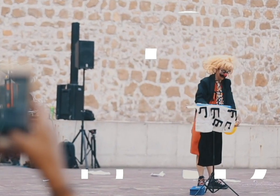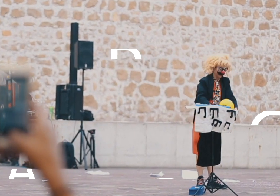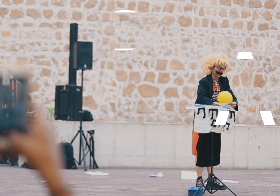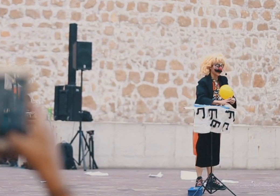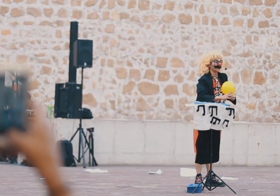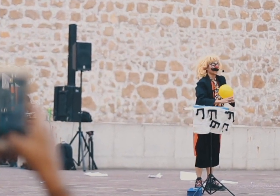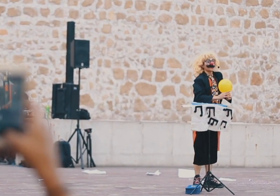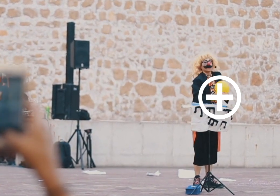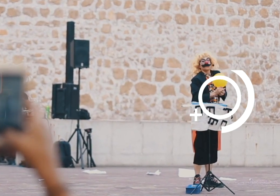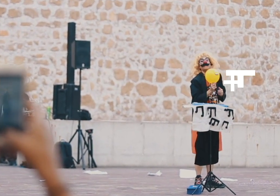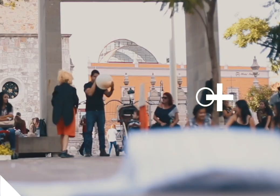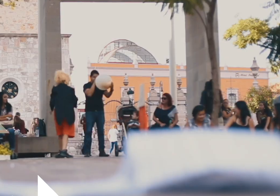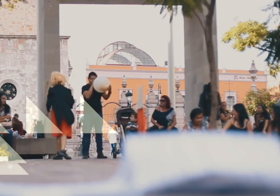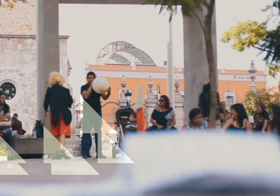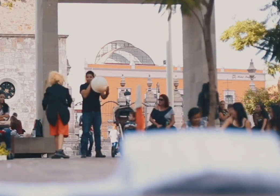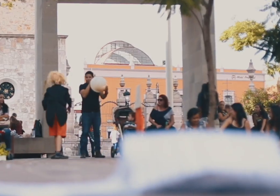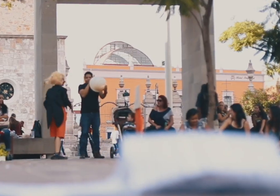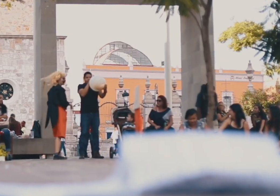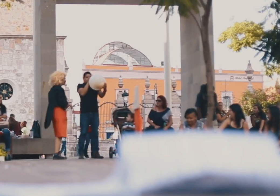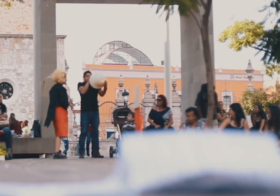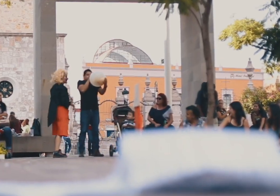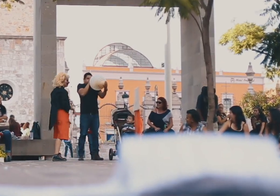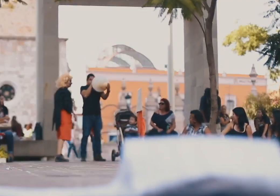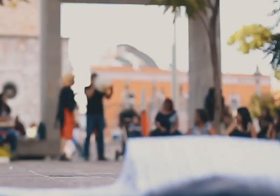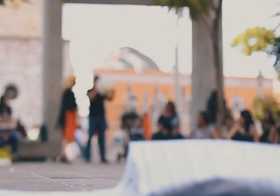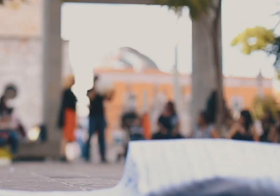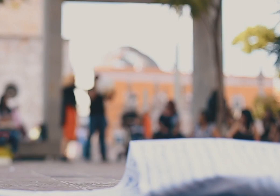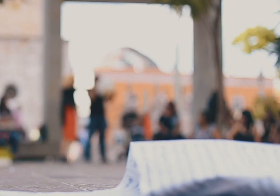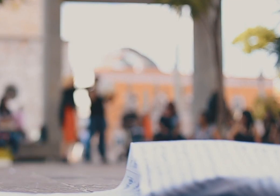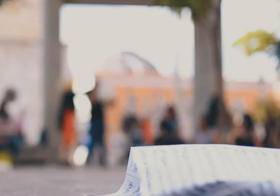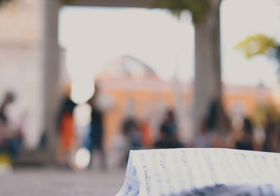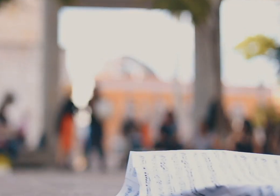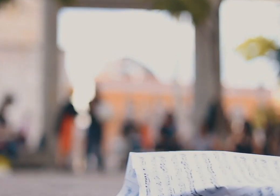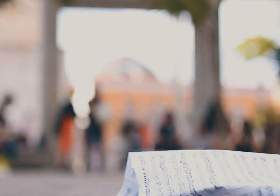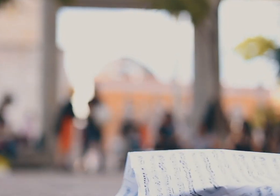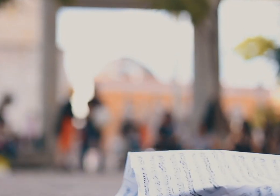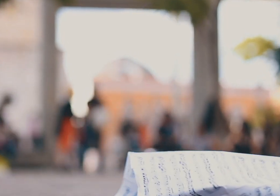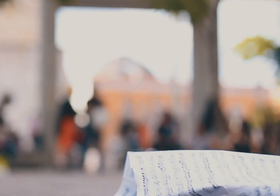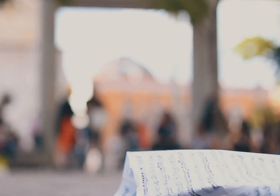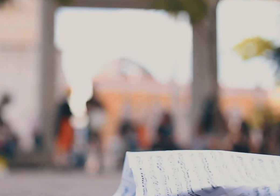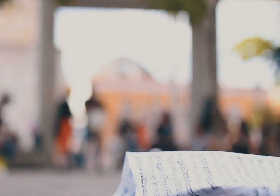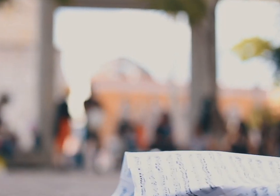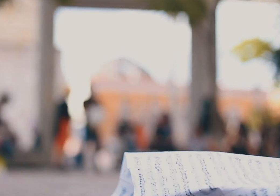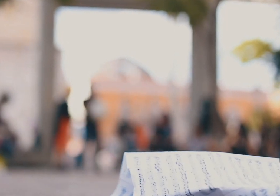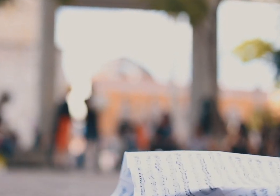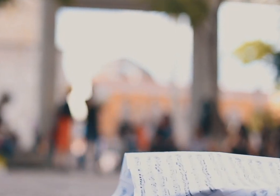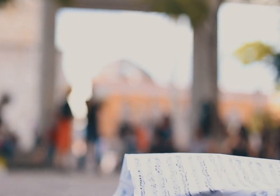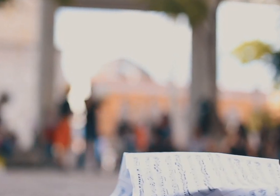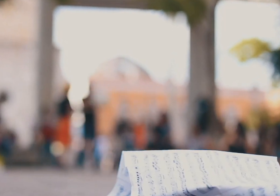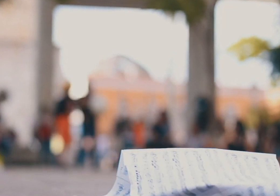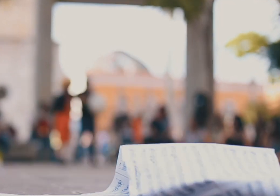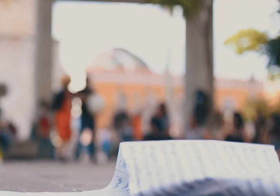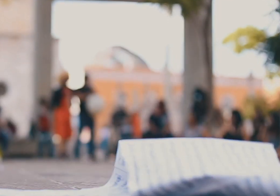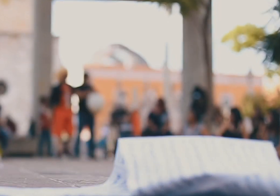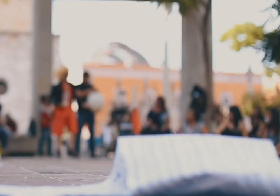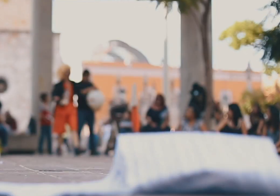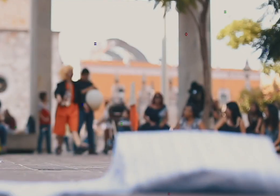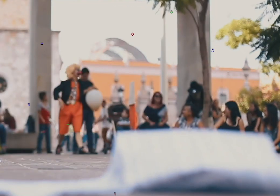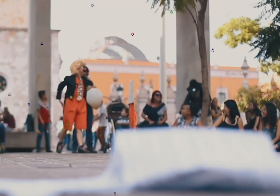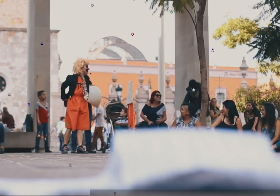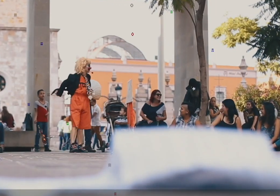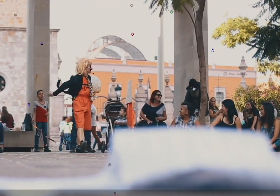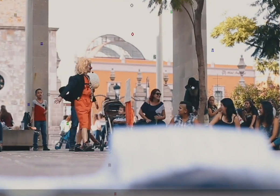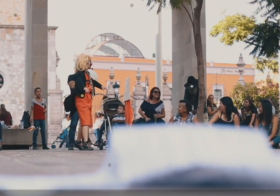se queda porque quiere, porque le gustó, porque hay algo que le enganchó de lo que vos estás haciendo. Si no, se